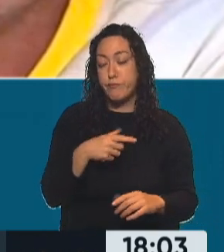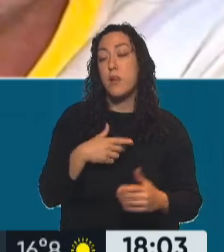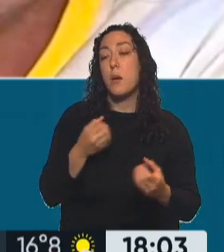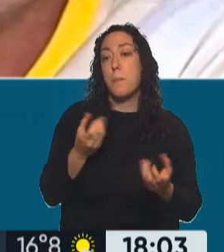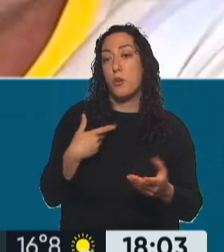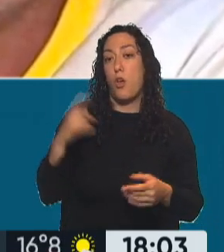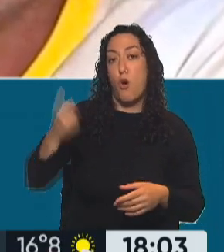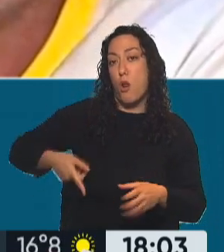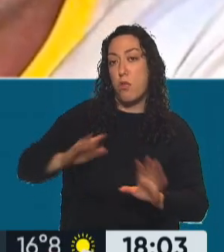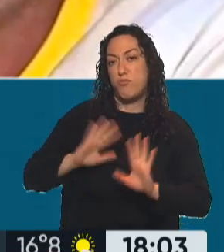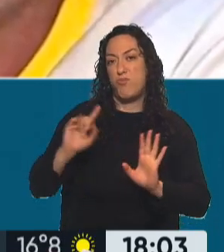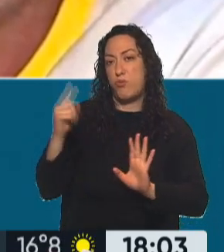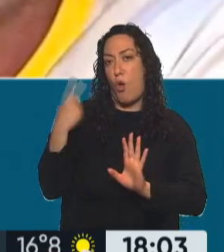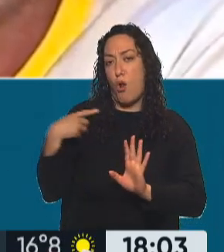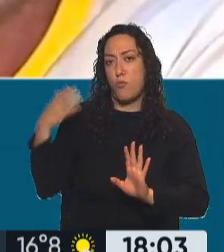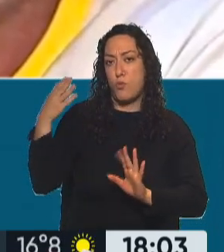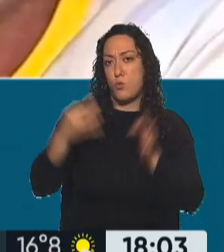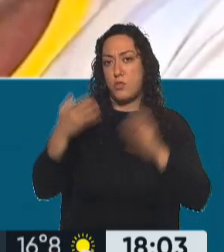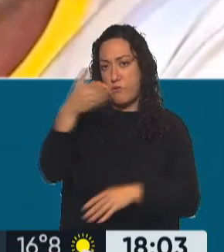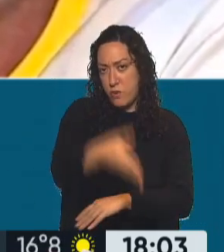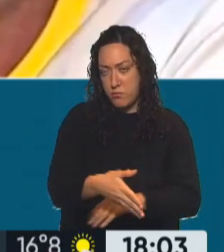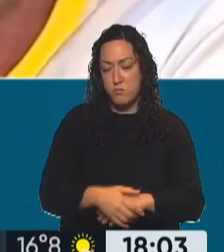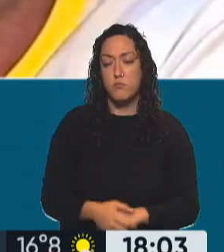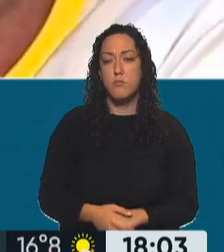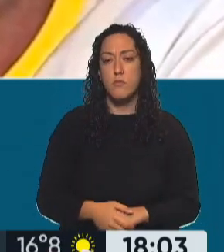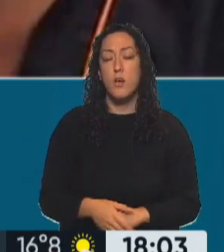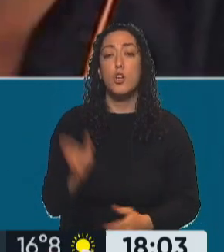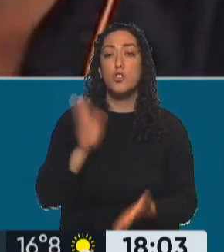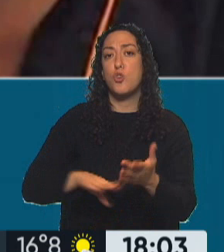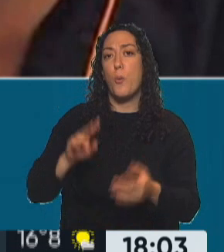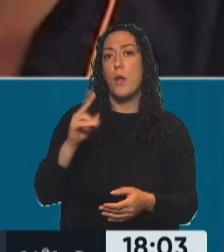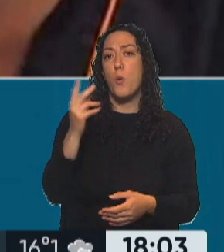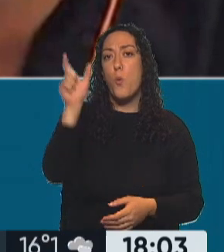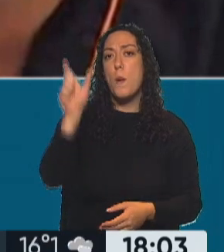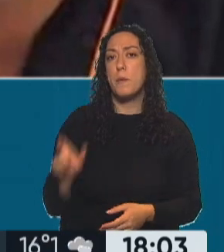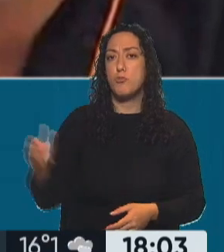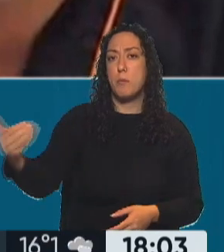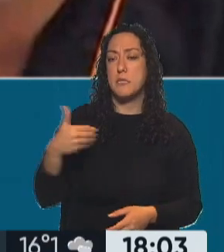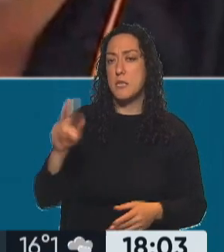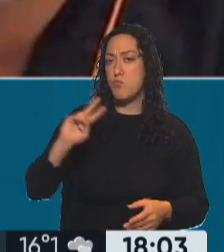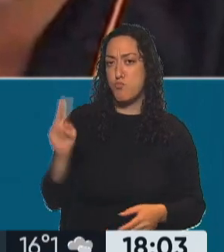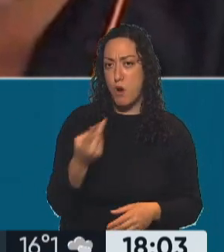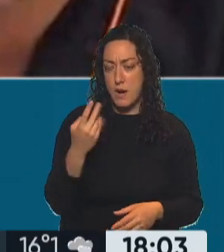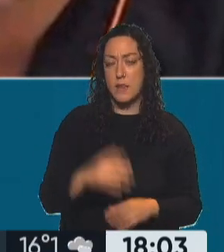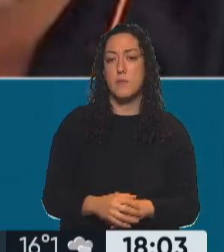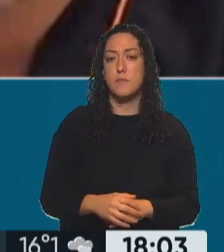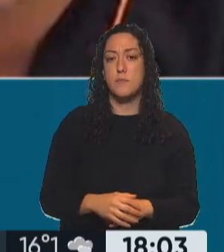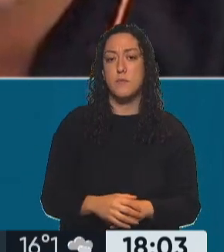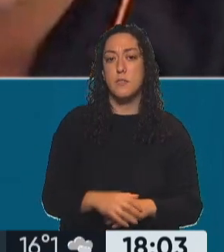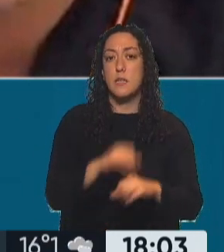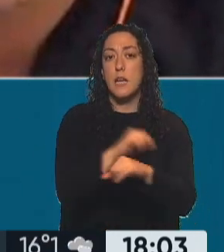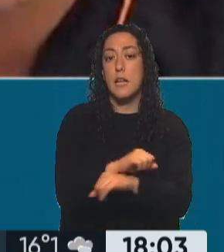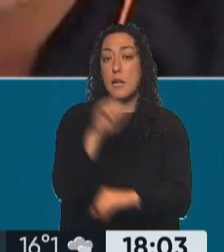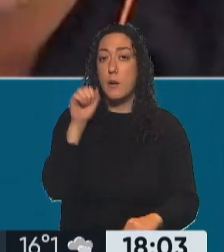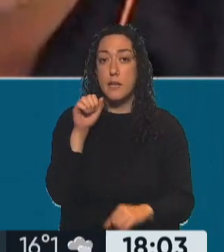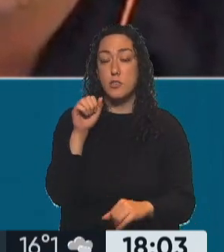de detención, se entregó a la justicia por la muerte de un paciente. La dirección de revocar la excarcelación del médico fue de la